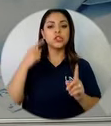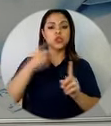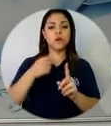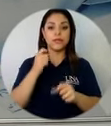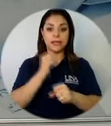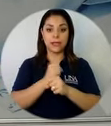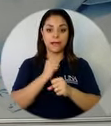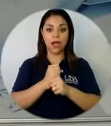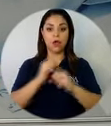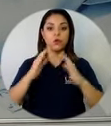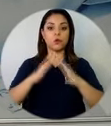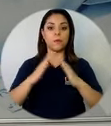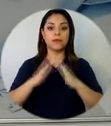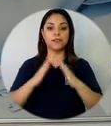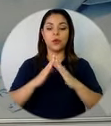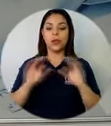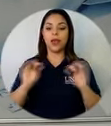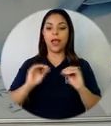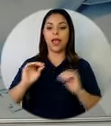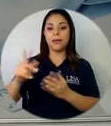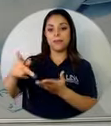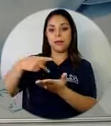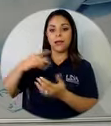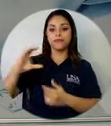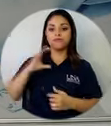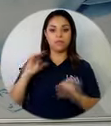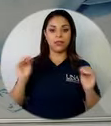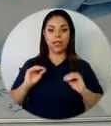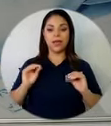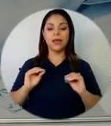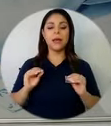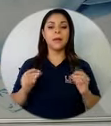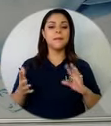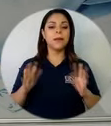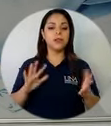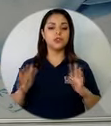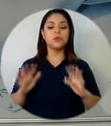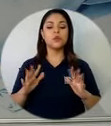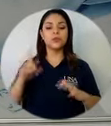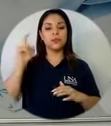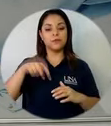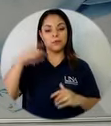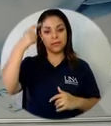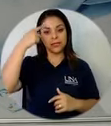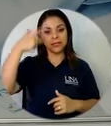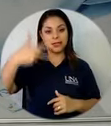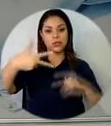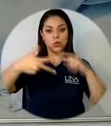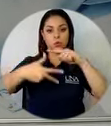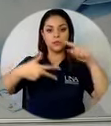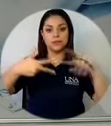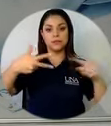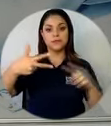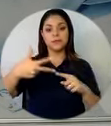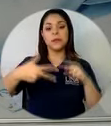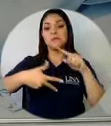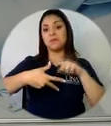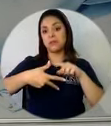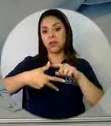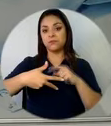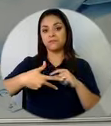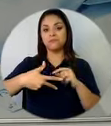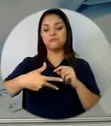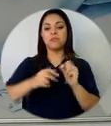En materia de trabajo doméstico no remunerado específicamente, hay más o menos 3 líneas que uno podría considerar.